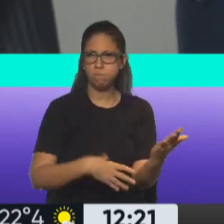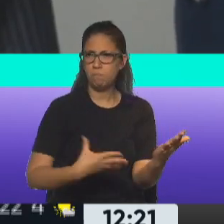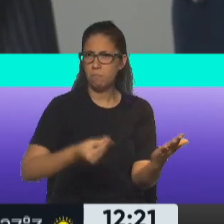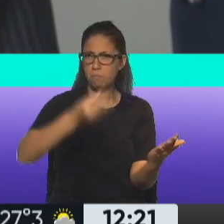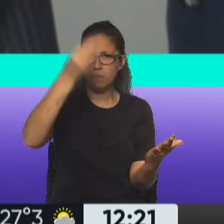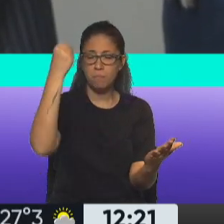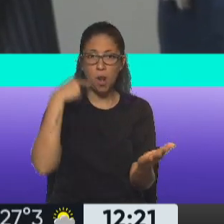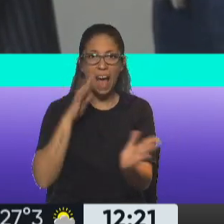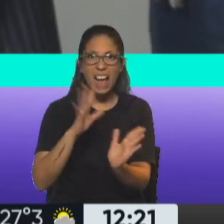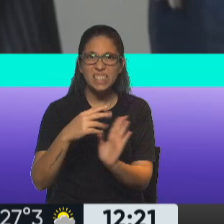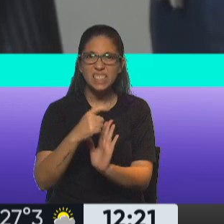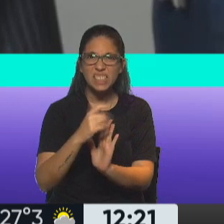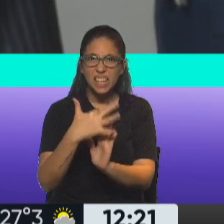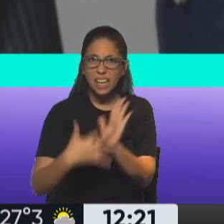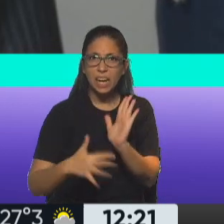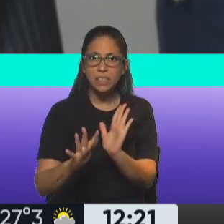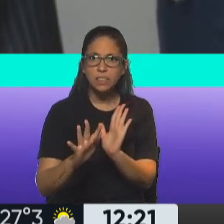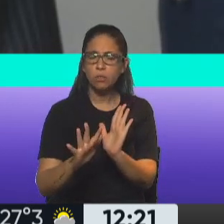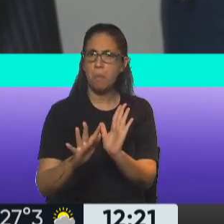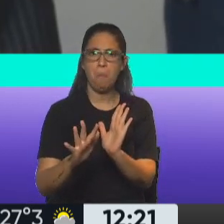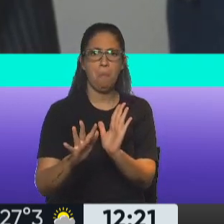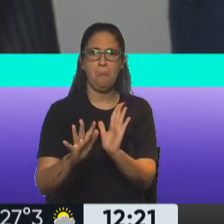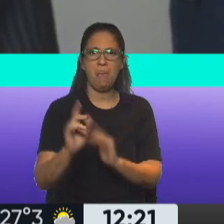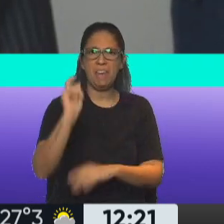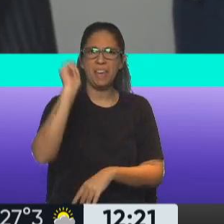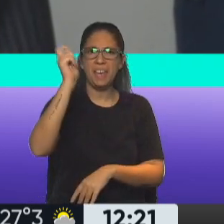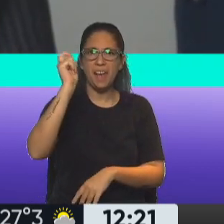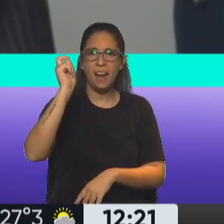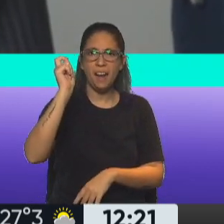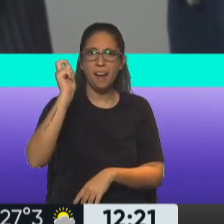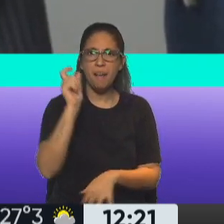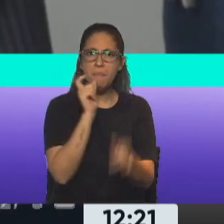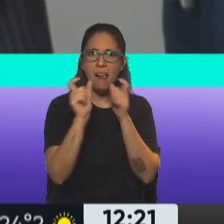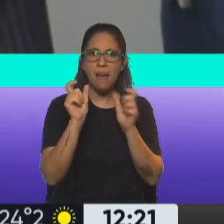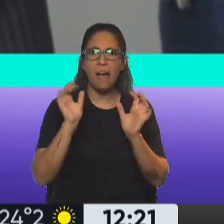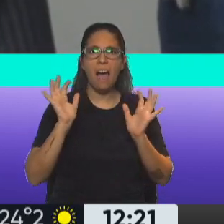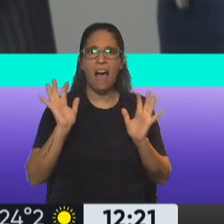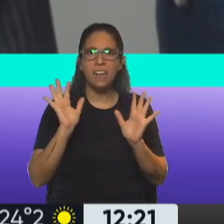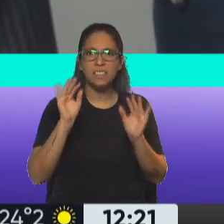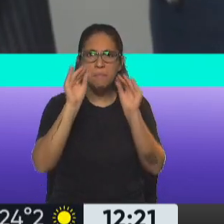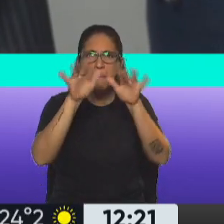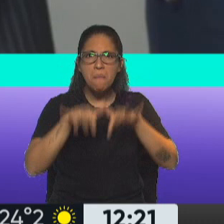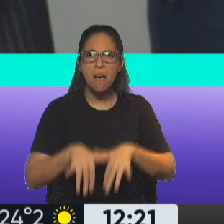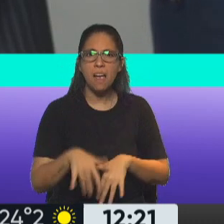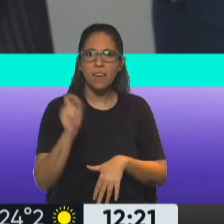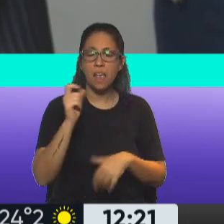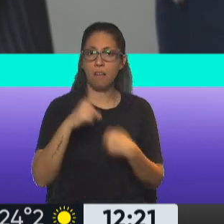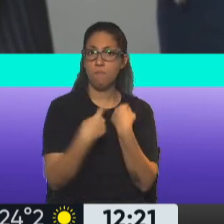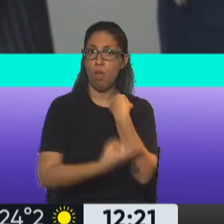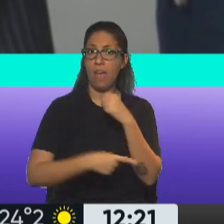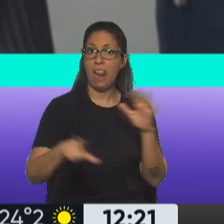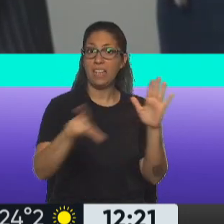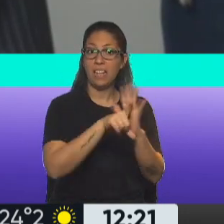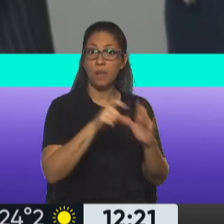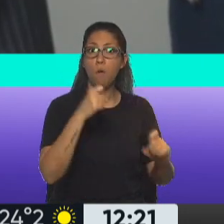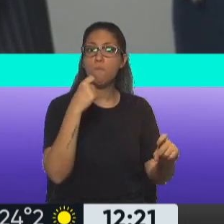un fallo con esas calificaciones. ¿Quién es el que utiliza argucias? ¿El Poder Legislativo